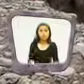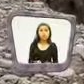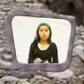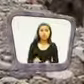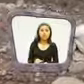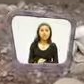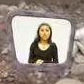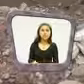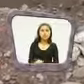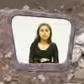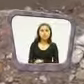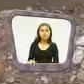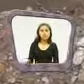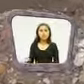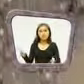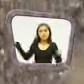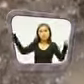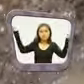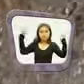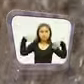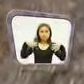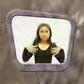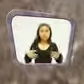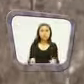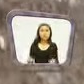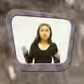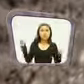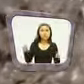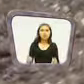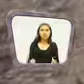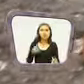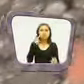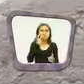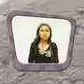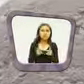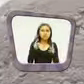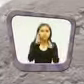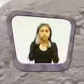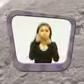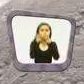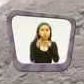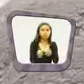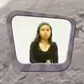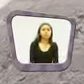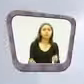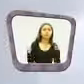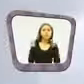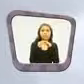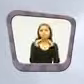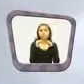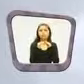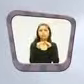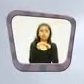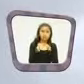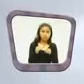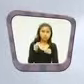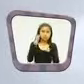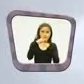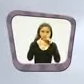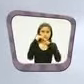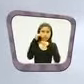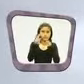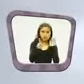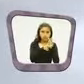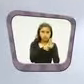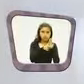terreno que puede ser lavado por la lluvia. Otro es que podemos llegar a ver vertientes. Otra, construcciones clandestinas en